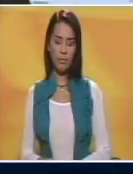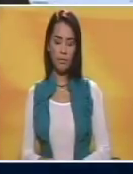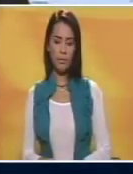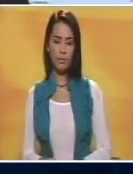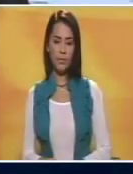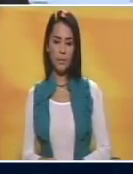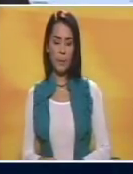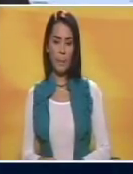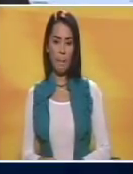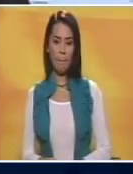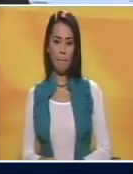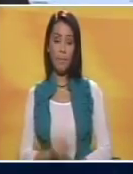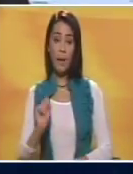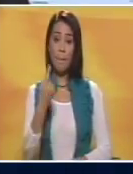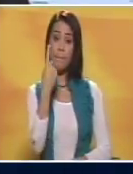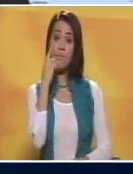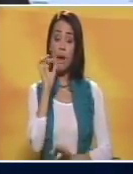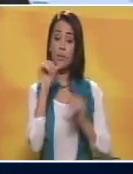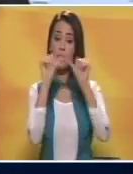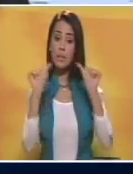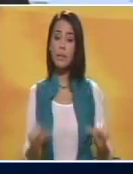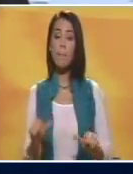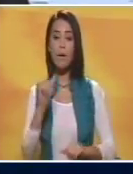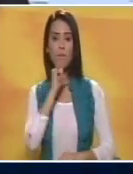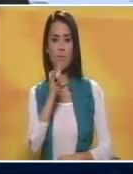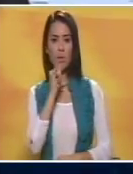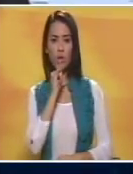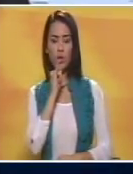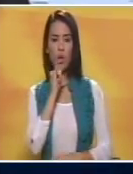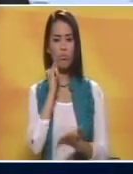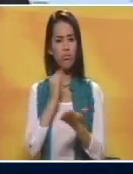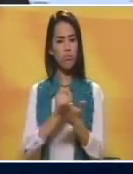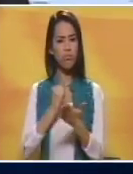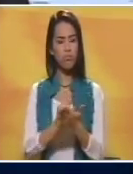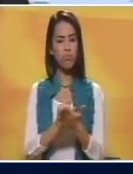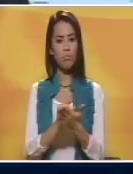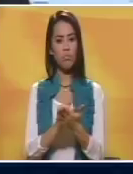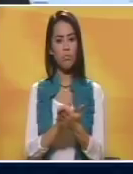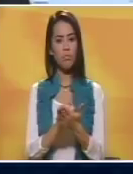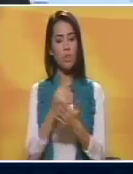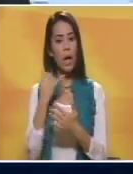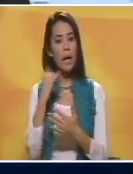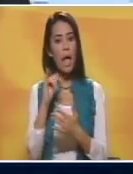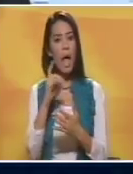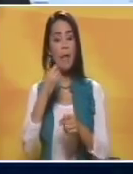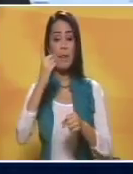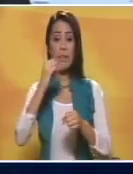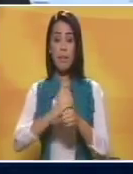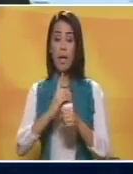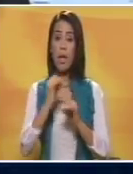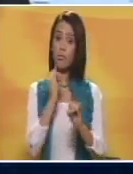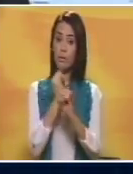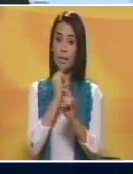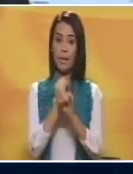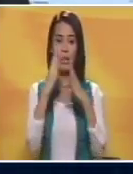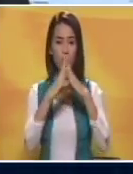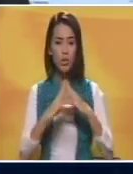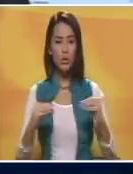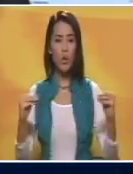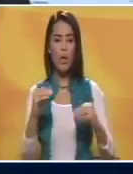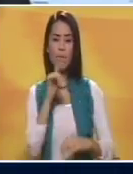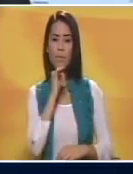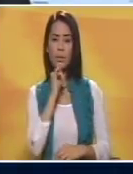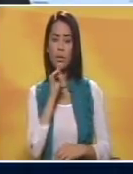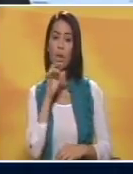Se va a tratar del primer sistema de información vinculado a un censo donde vamos a tener plenamente digitalizada toda la información cartográfica de